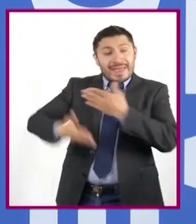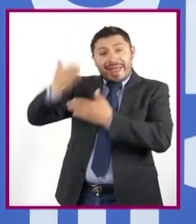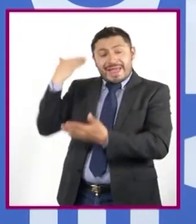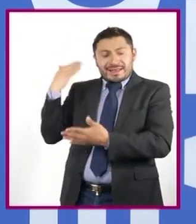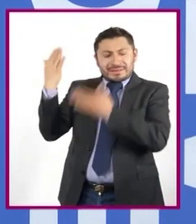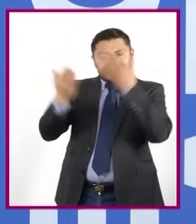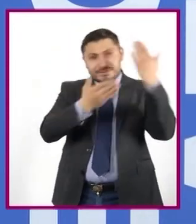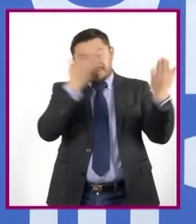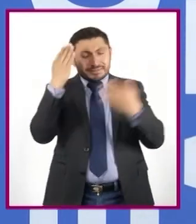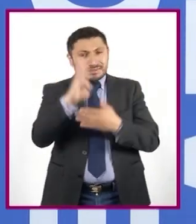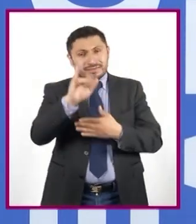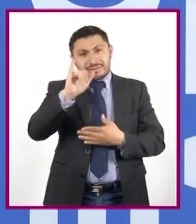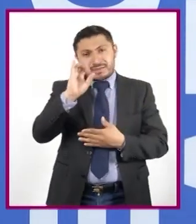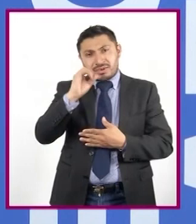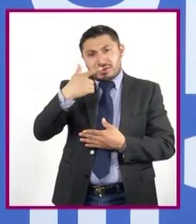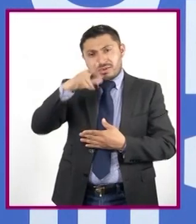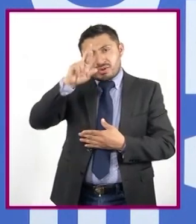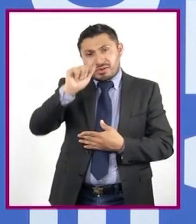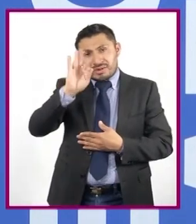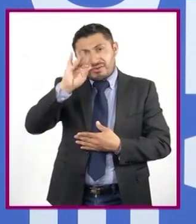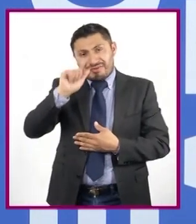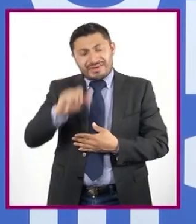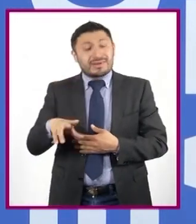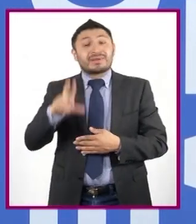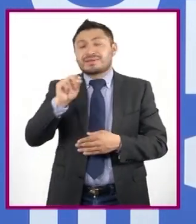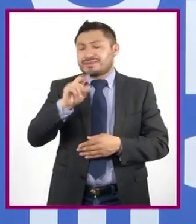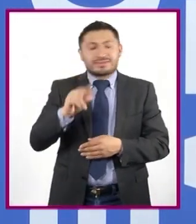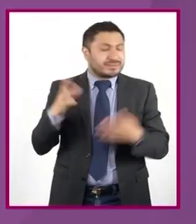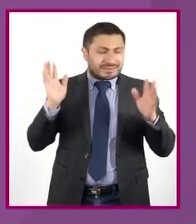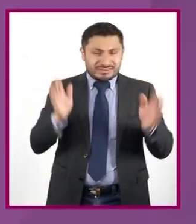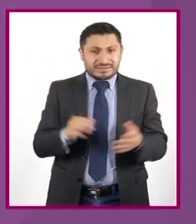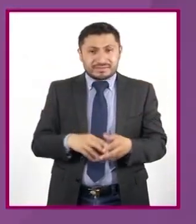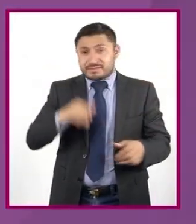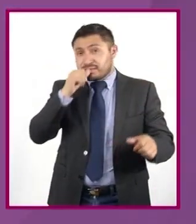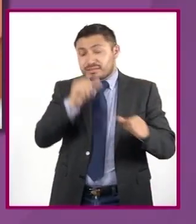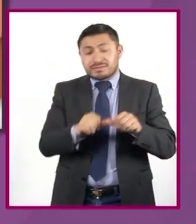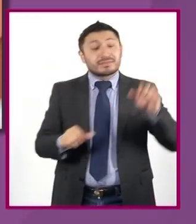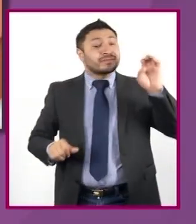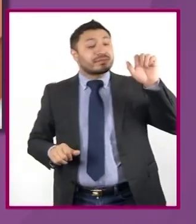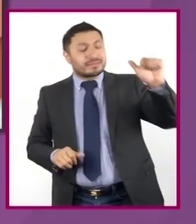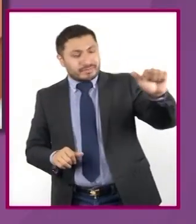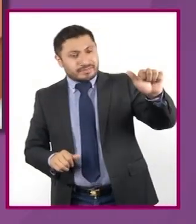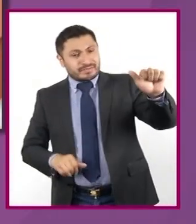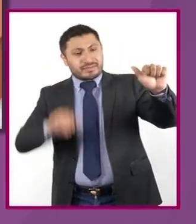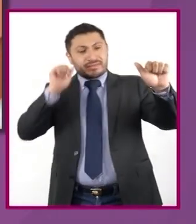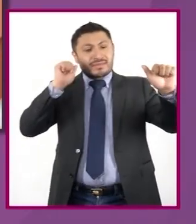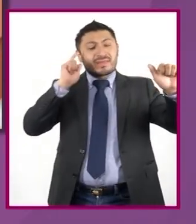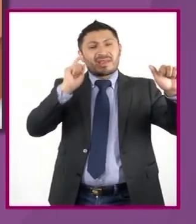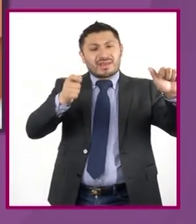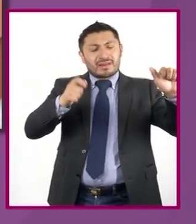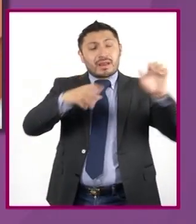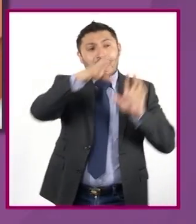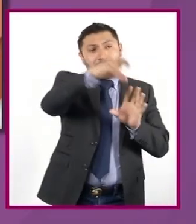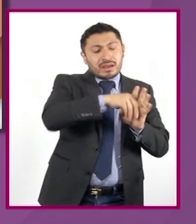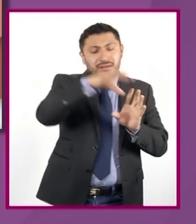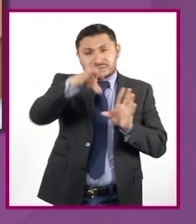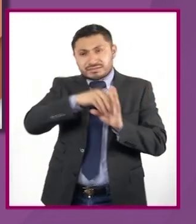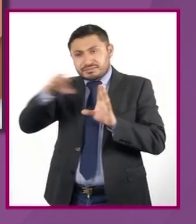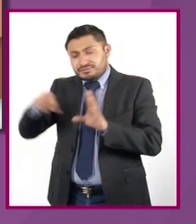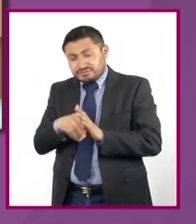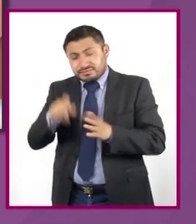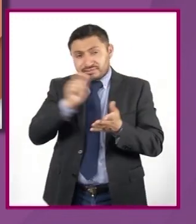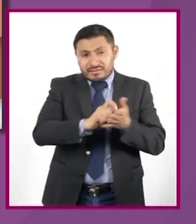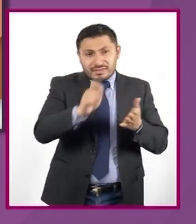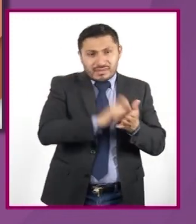la biografía, pero ahora no. Es la letra A. La antología es una recopilación de textos